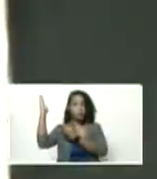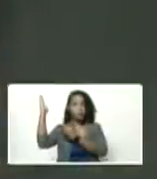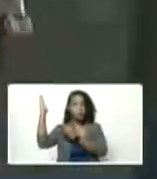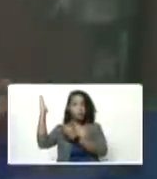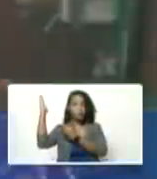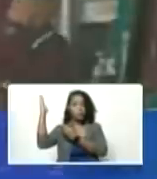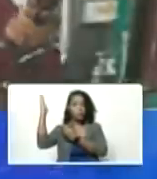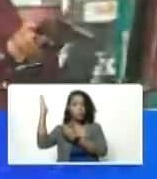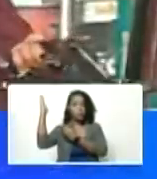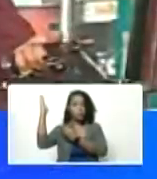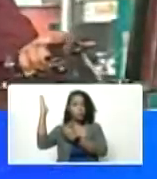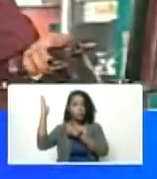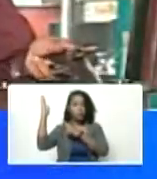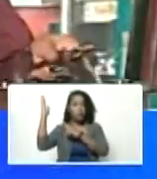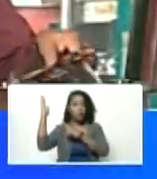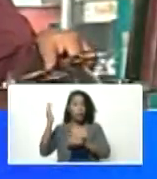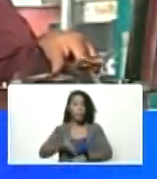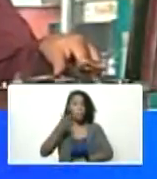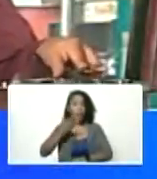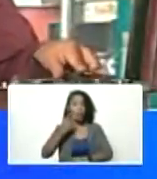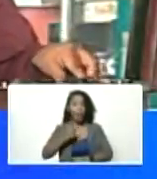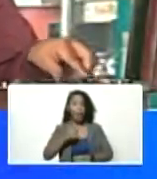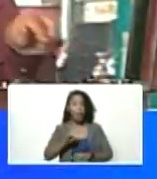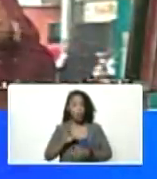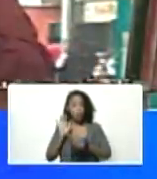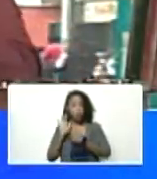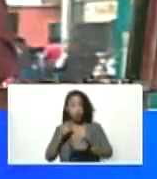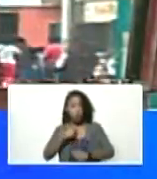De verdad, son una joya, déjenme mostrársela.